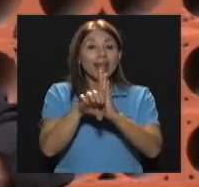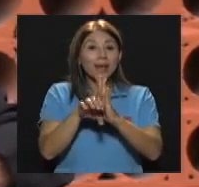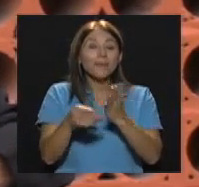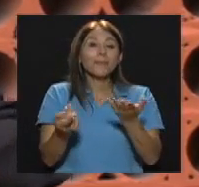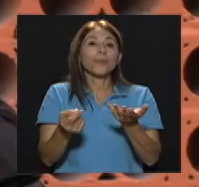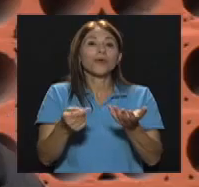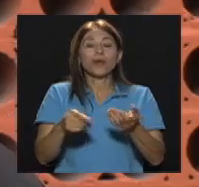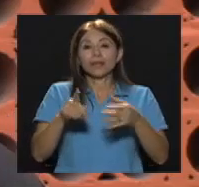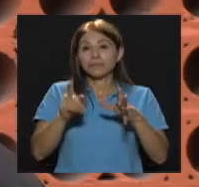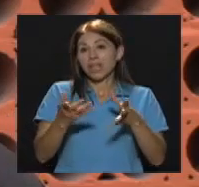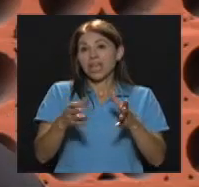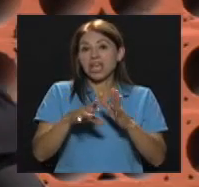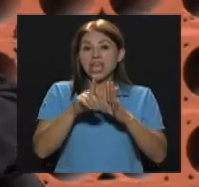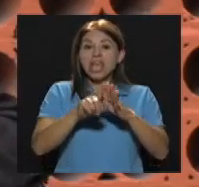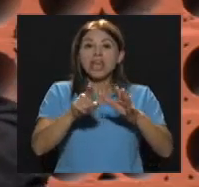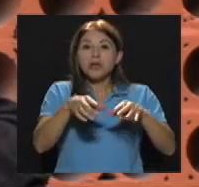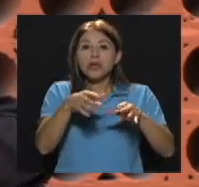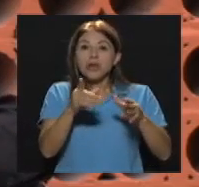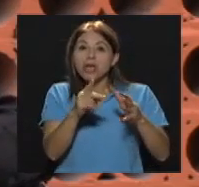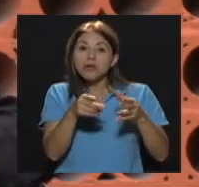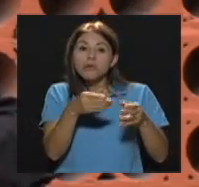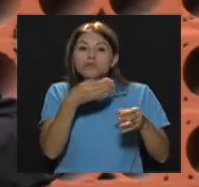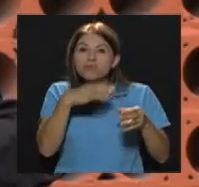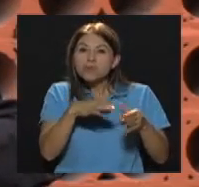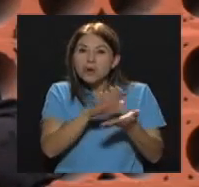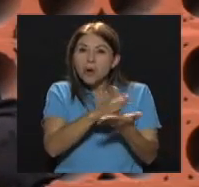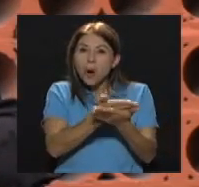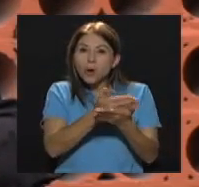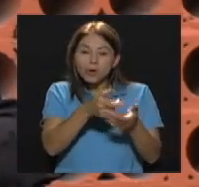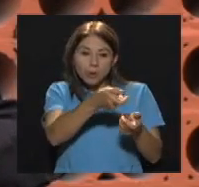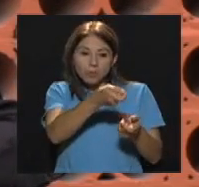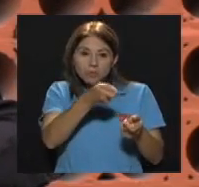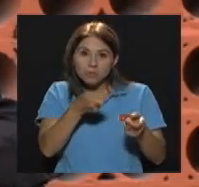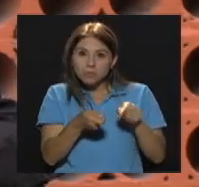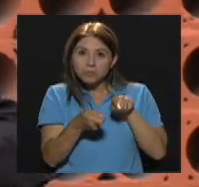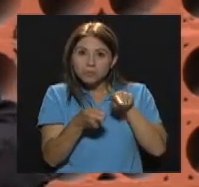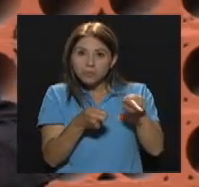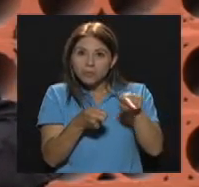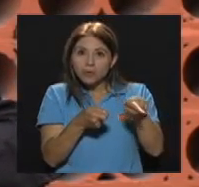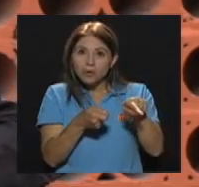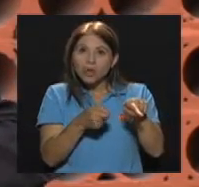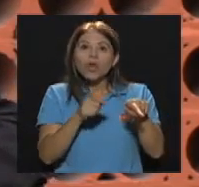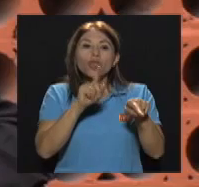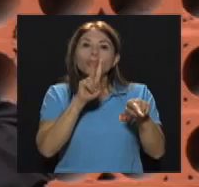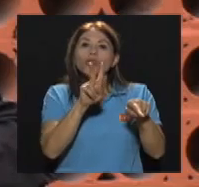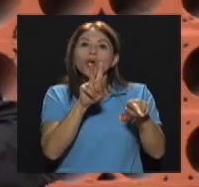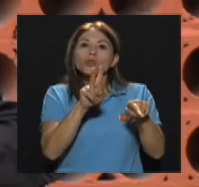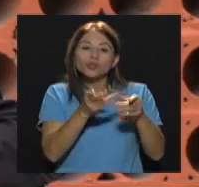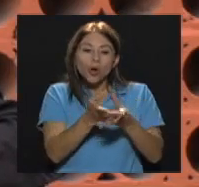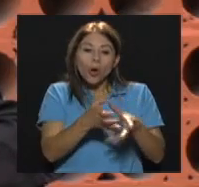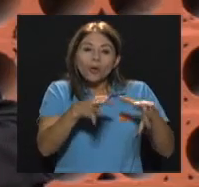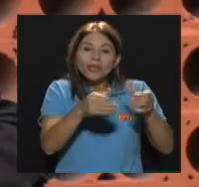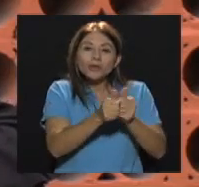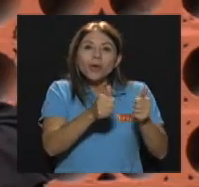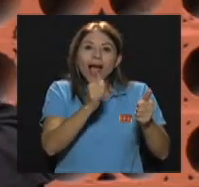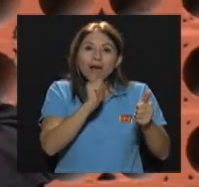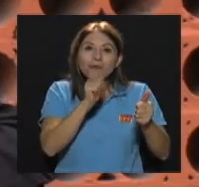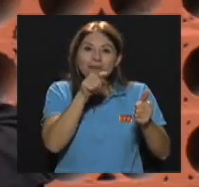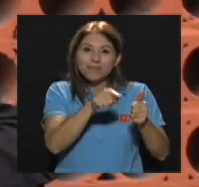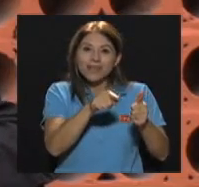tiene 1 litro de agua y otra tiene 2 litros de agua. Las ponemos a hervir a las dos a la vez. ¿Cuál es la que comienza a hervir